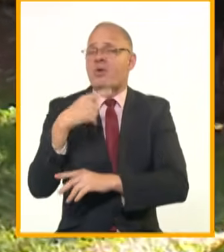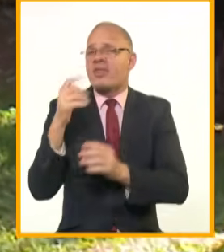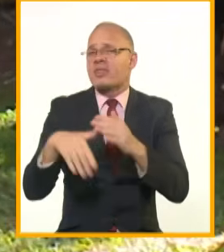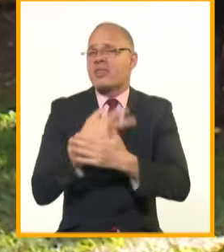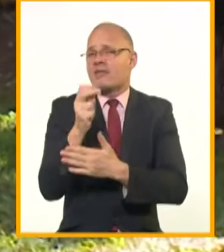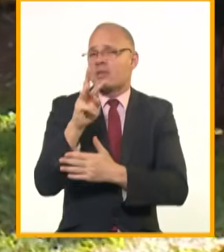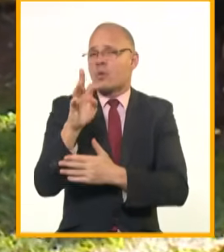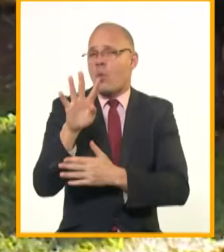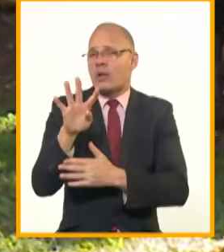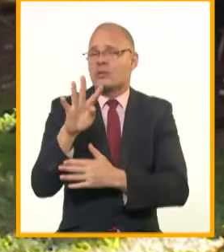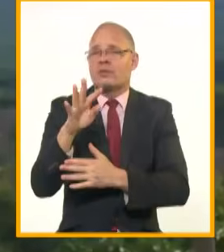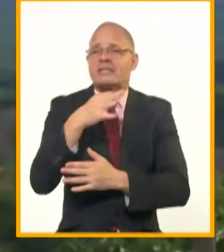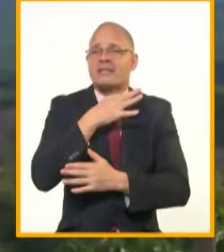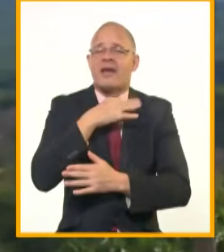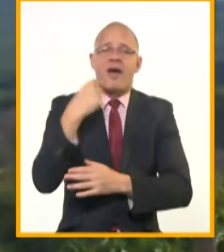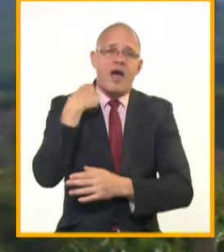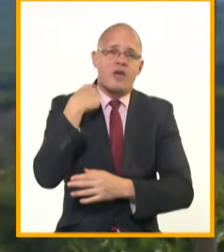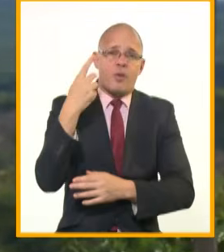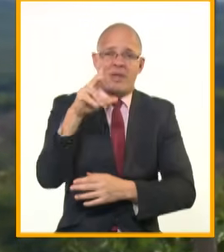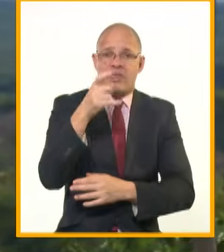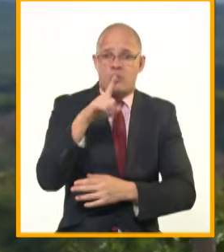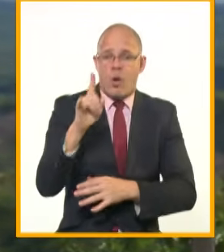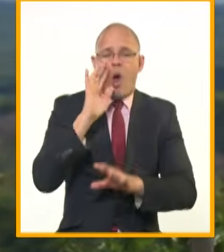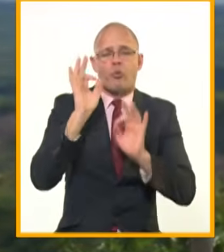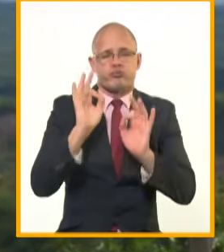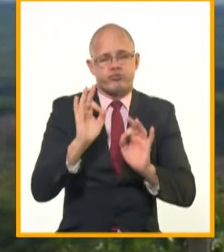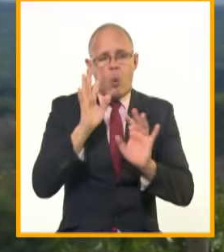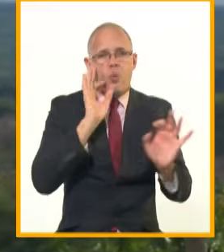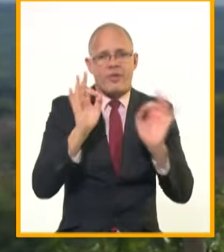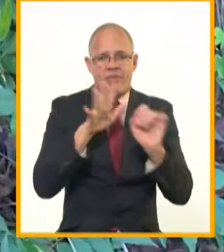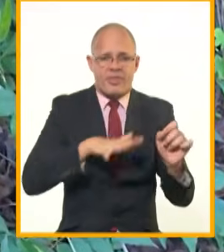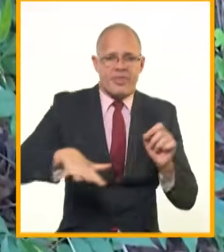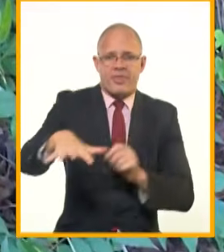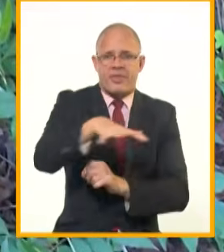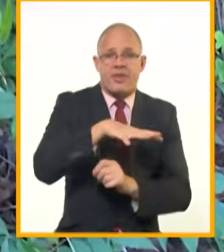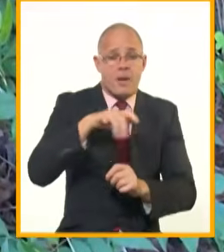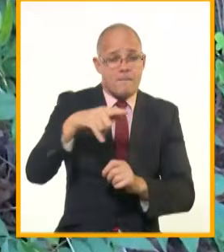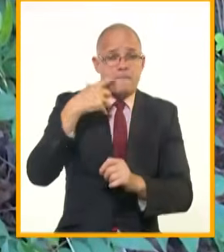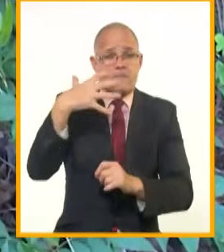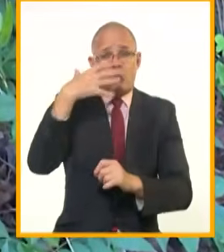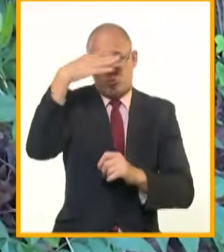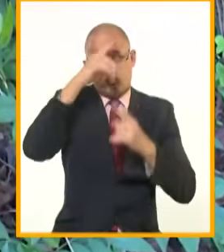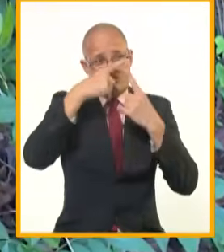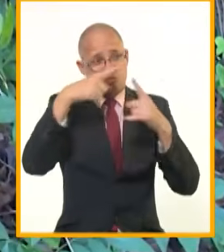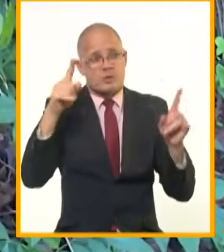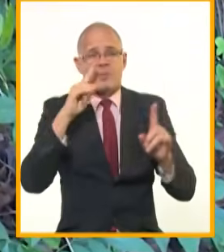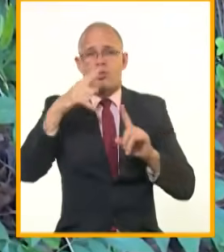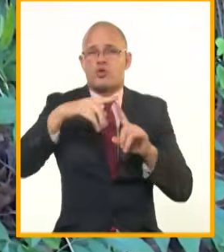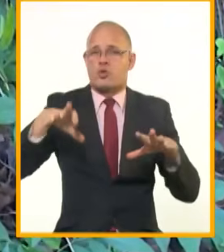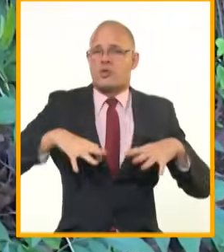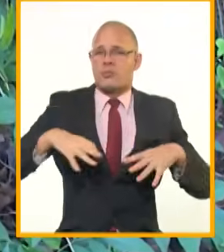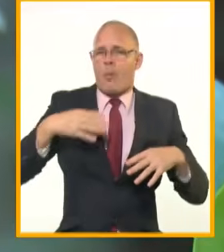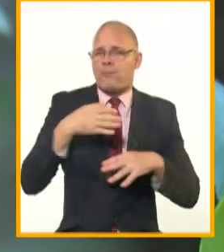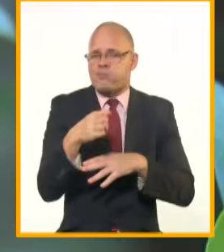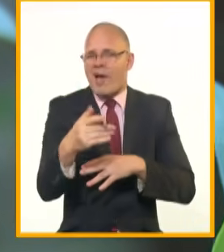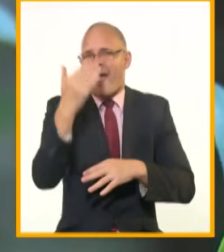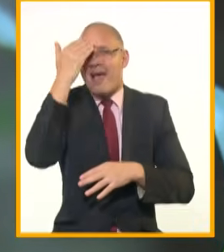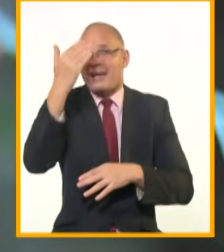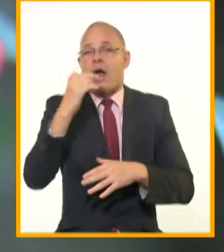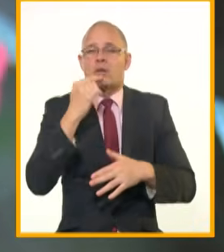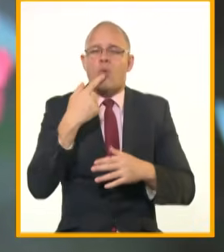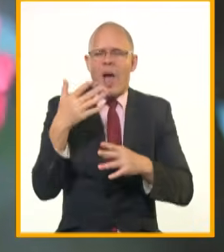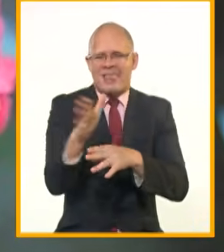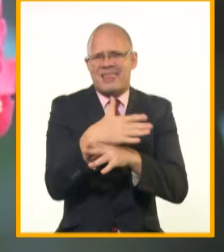enero de 2019 y se posiciona como uno de los espacios más importantes para el turismo de naturaleza, gracias a su diversidad